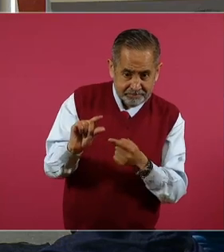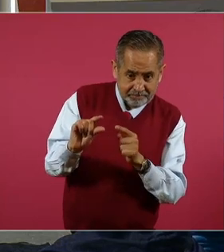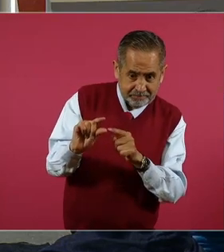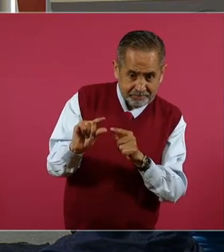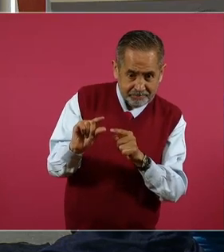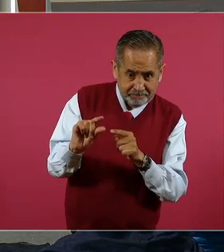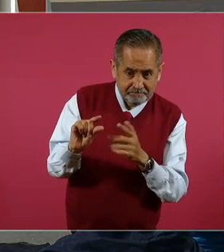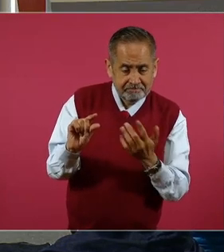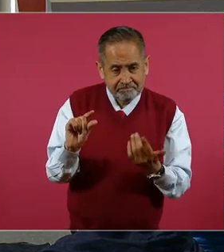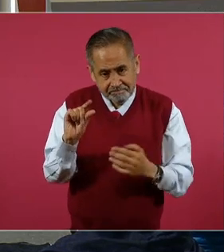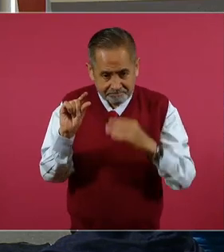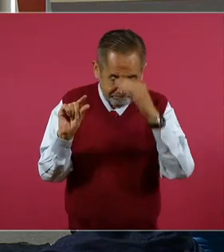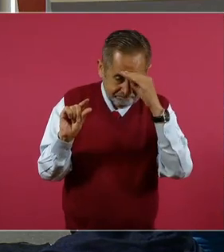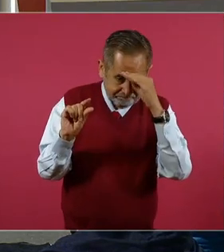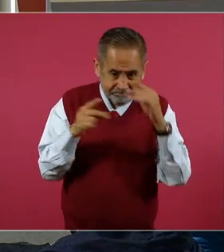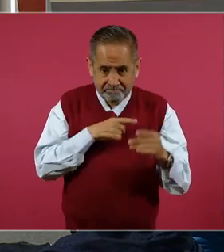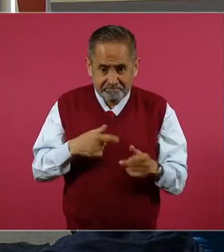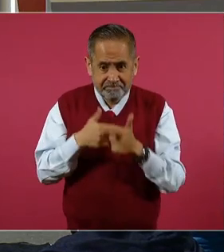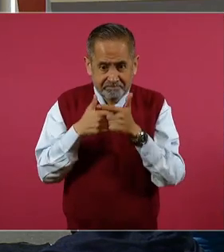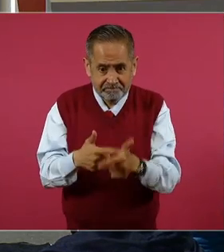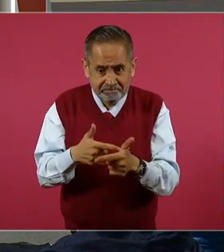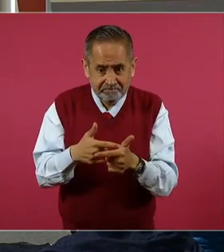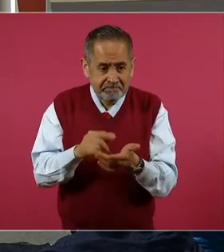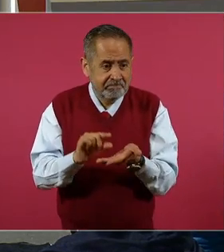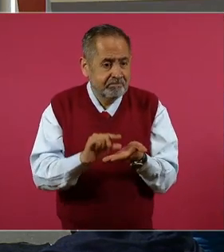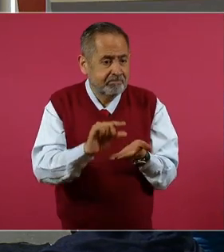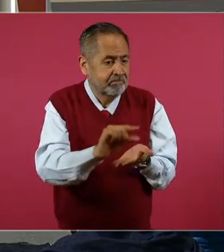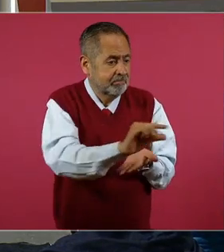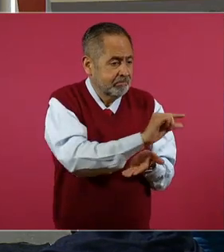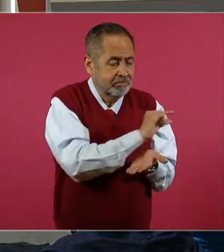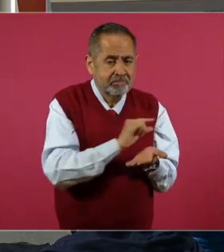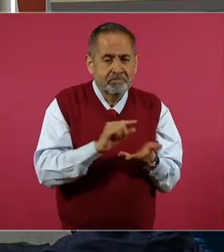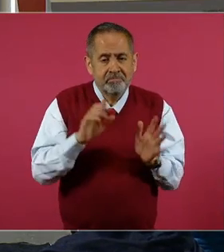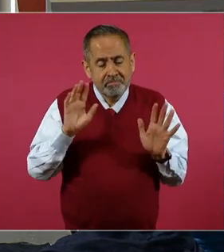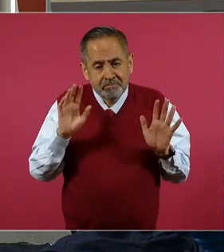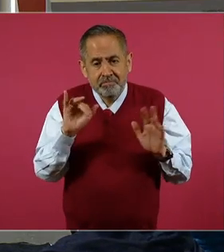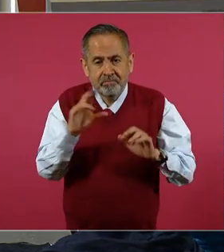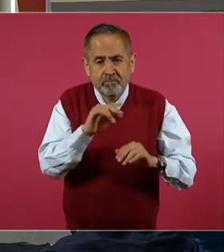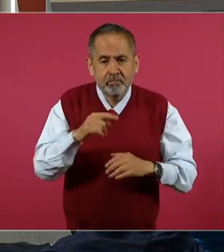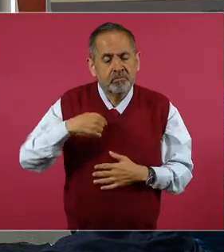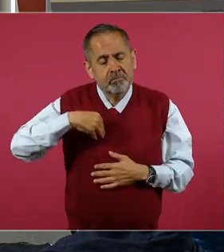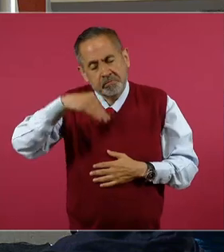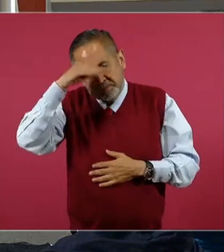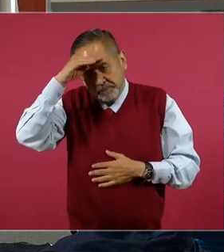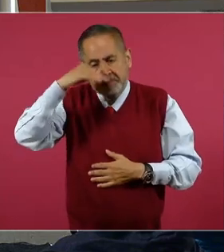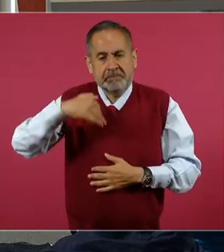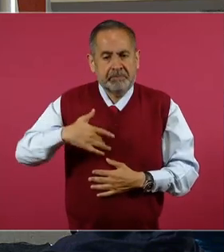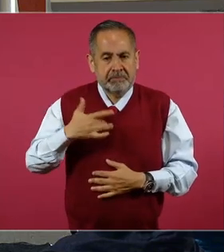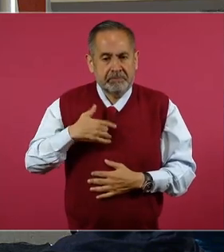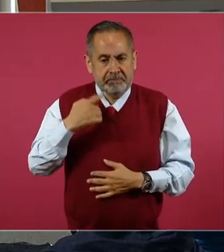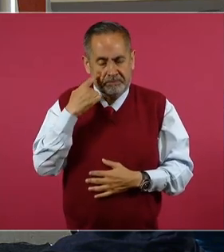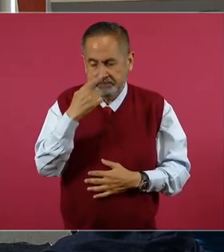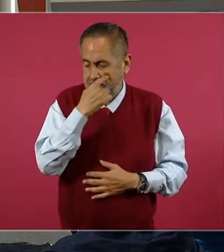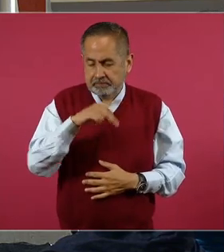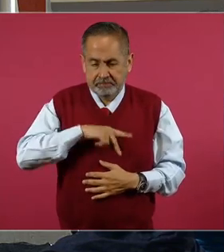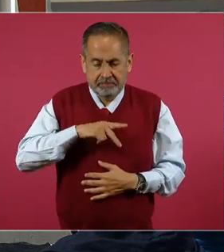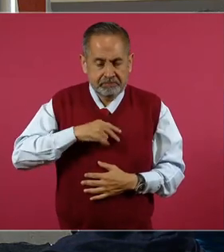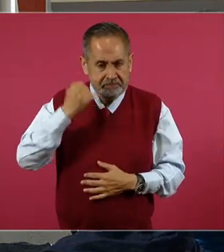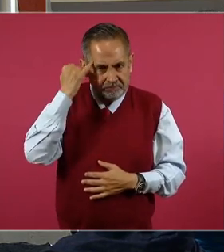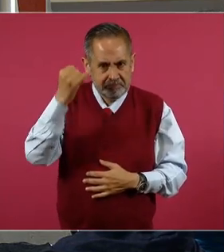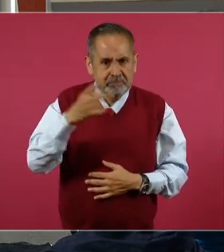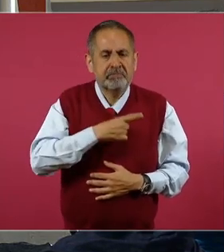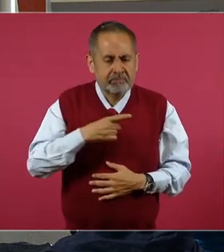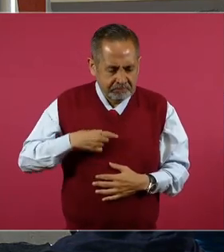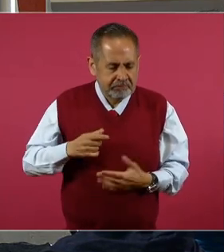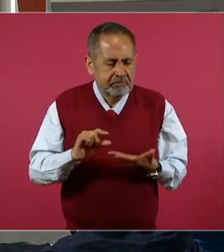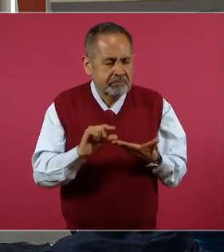se debe de continuar destinando a los medios. Yo soy partidario de que debe de